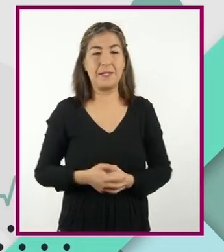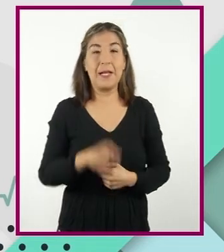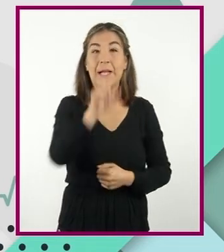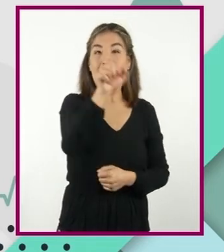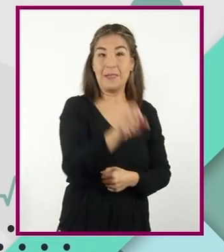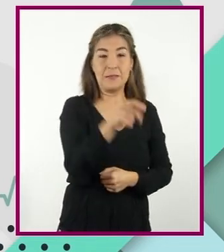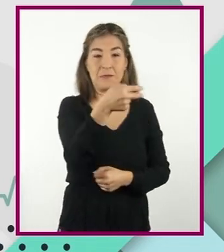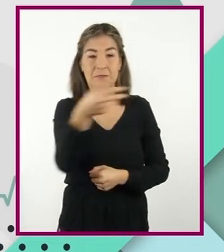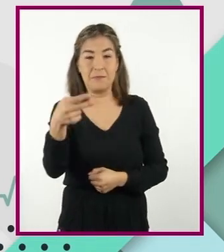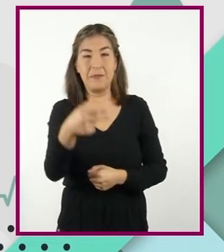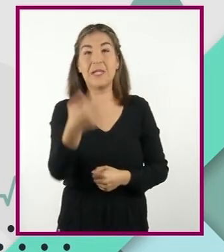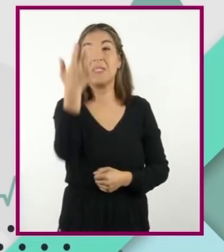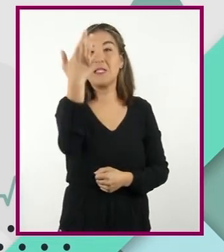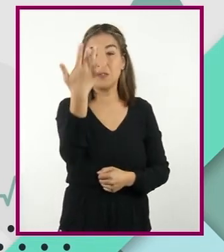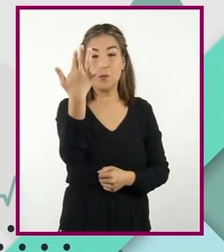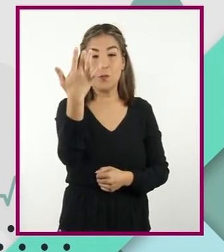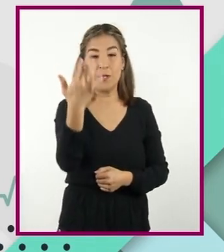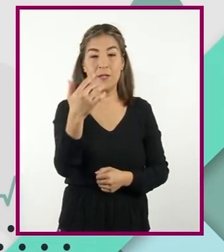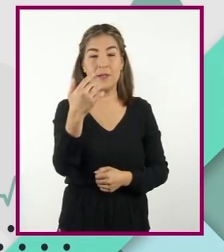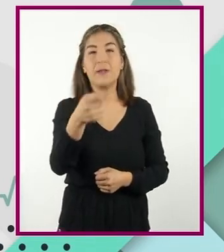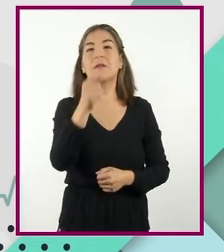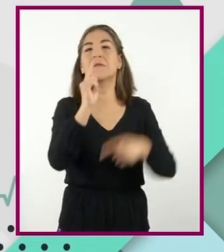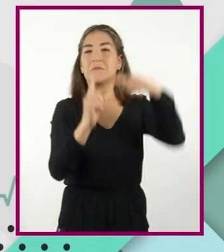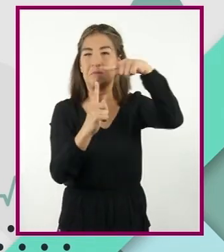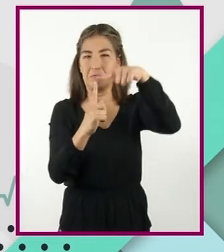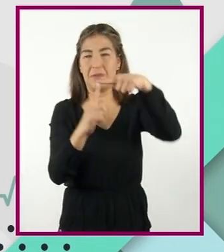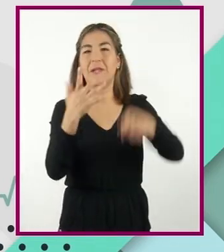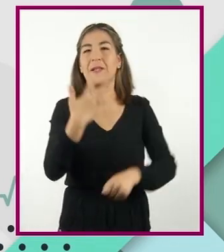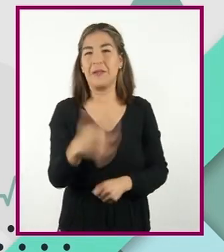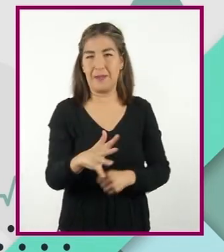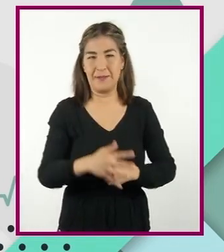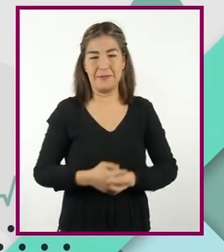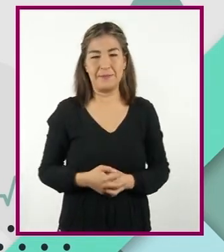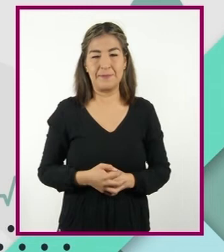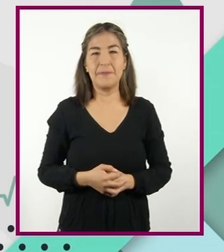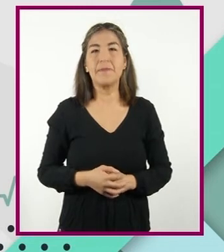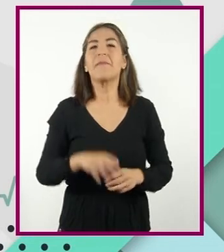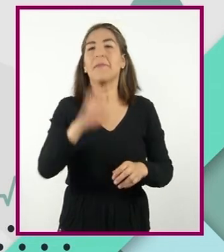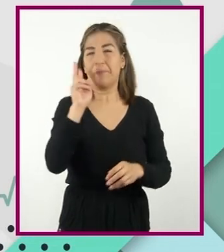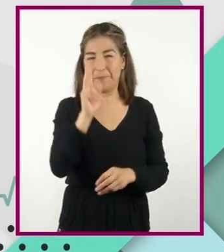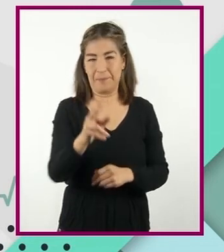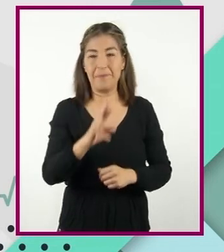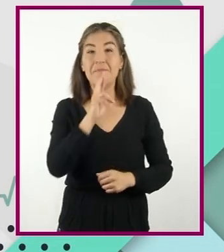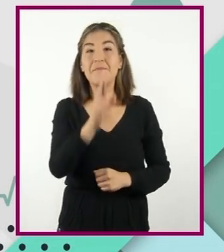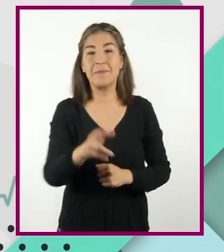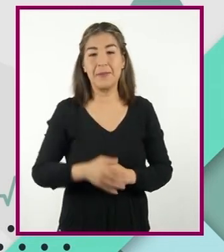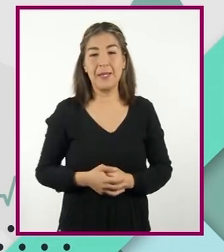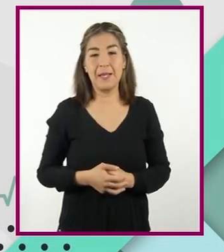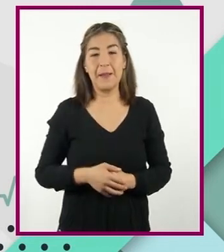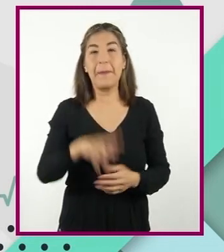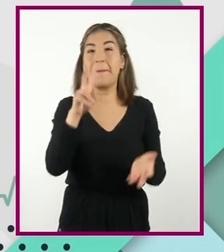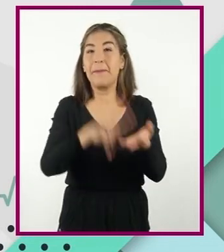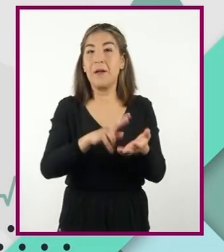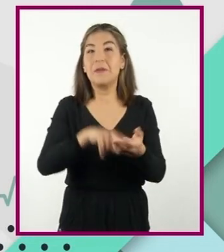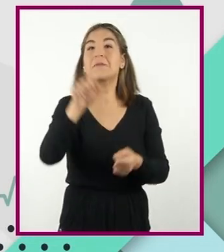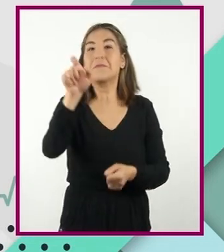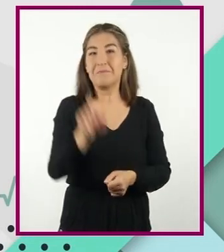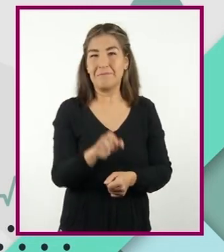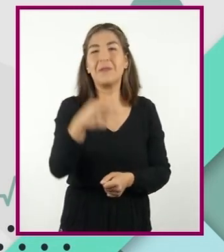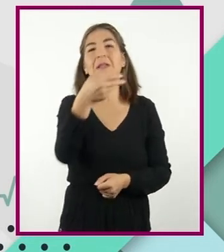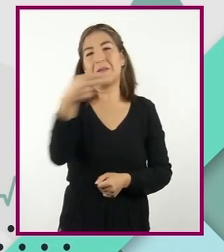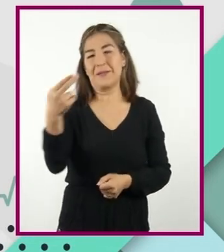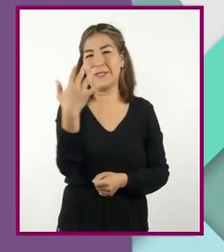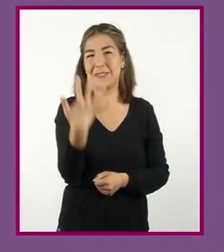X es igual a 50 entre 10. Llevamos a cabo la división. El valor de X es igual